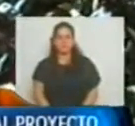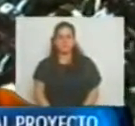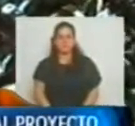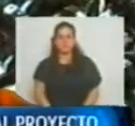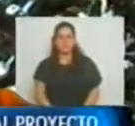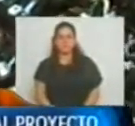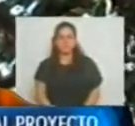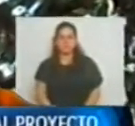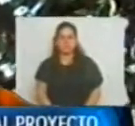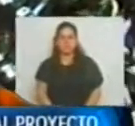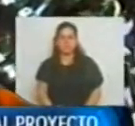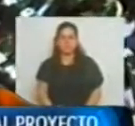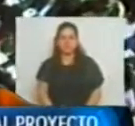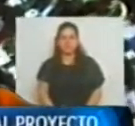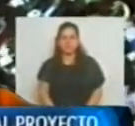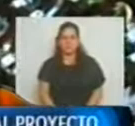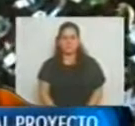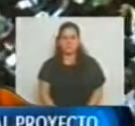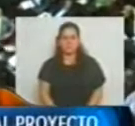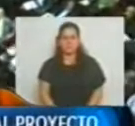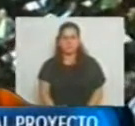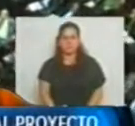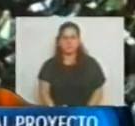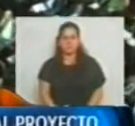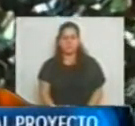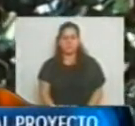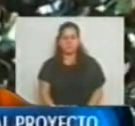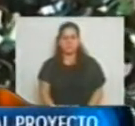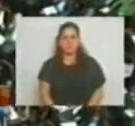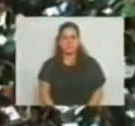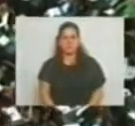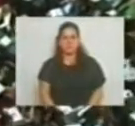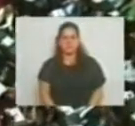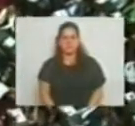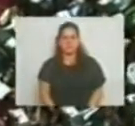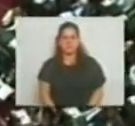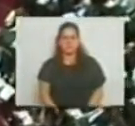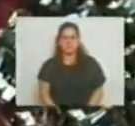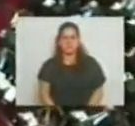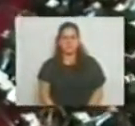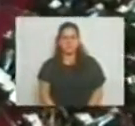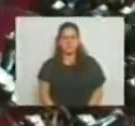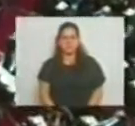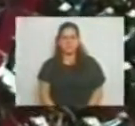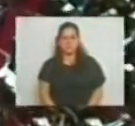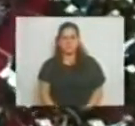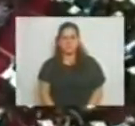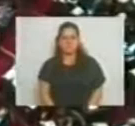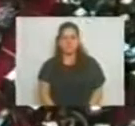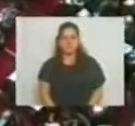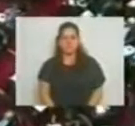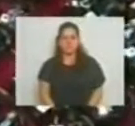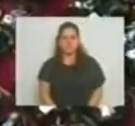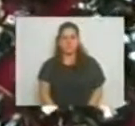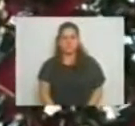favor, son los votos del oficialismo y sus habituales aliados, y 112 en contra, que son por supuesto la mayoría de los integrantes de la oposición. 11 diputados